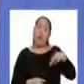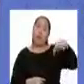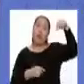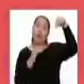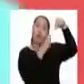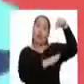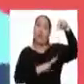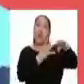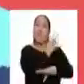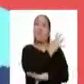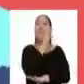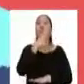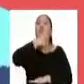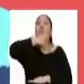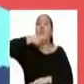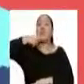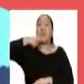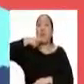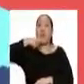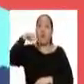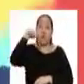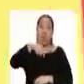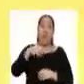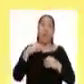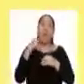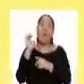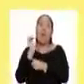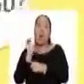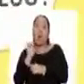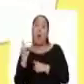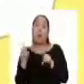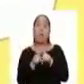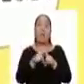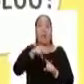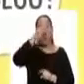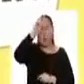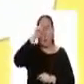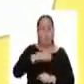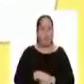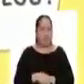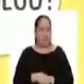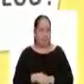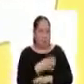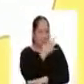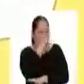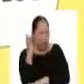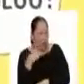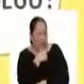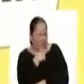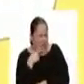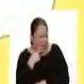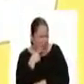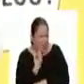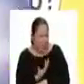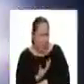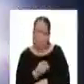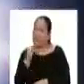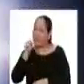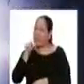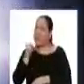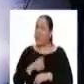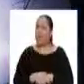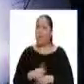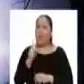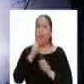ecuatorial que abarca territorios de Ecuador y Perú. ¿Existe un bosque seco? Sí, Henry. A ver, no